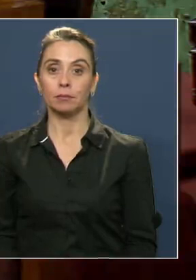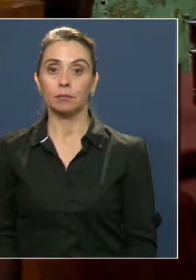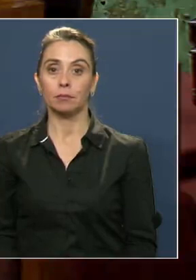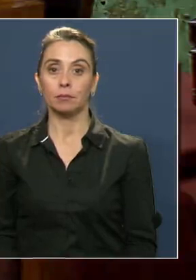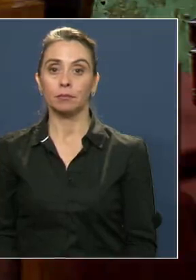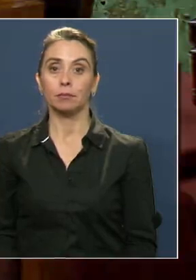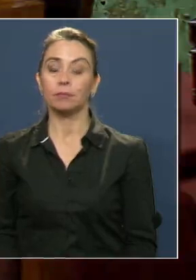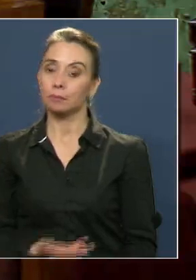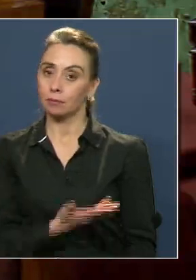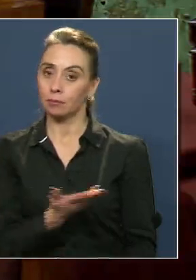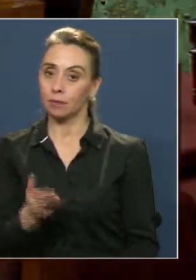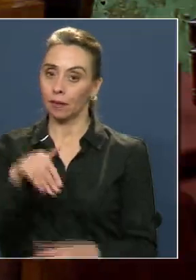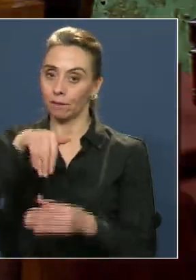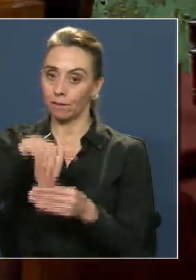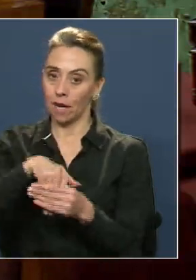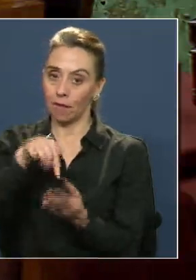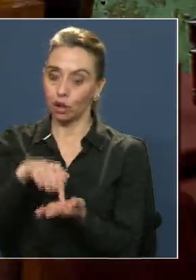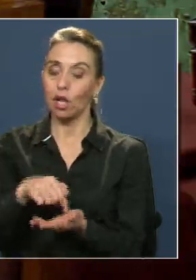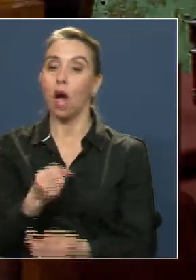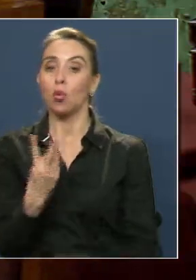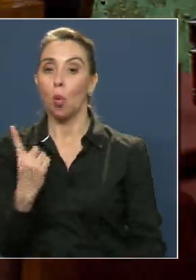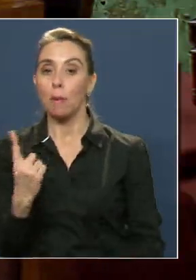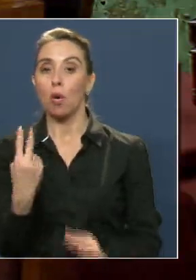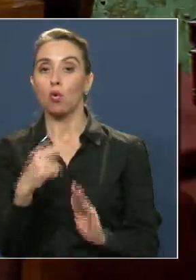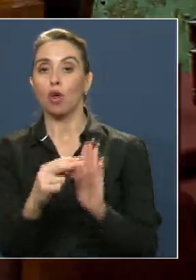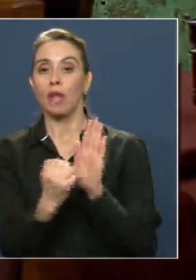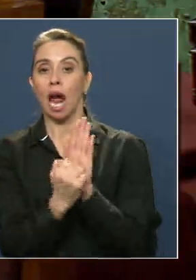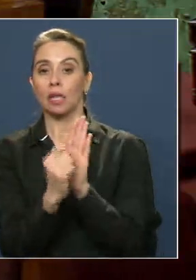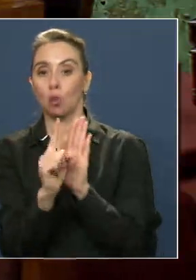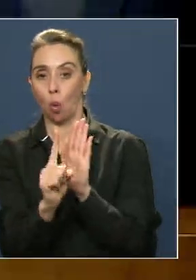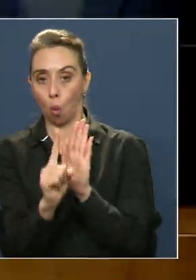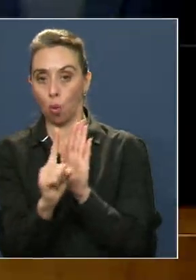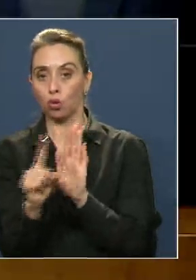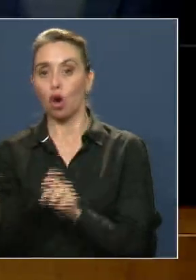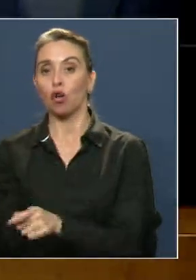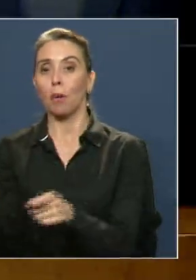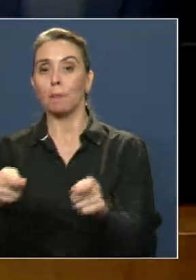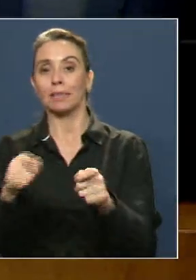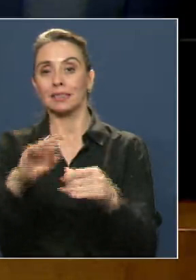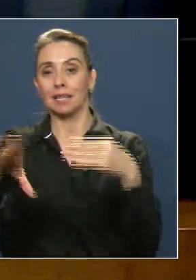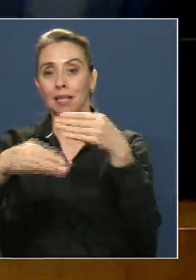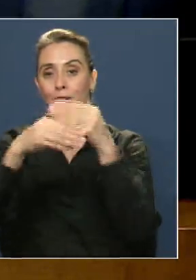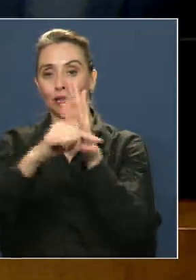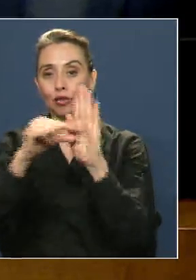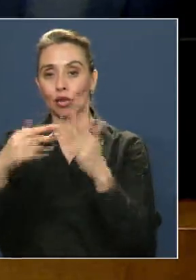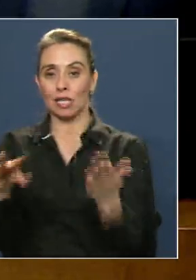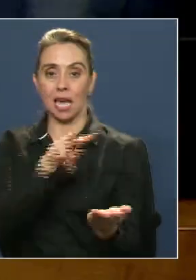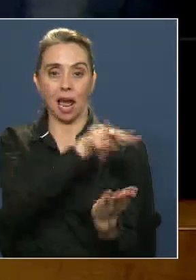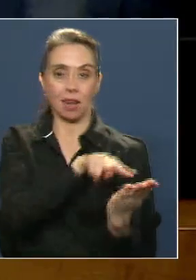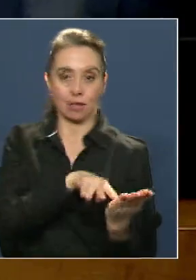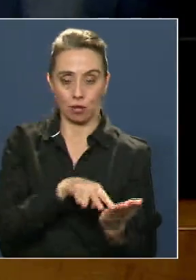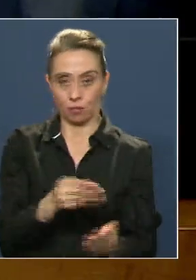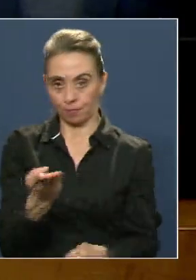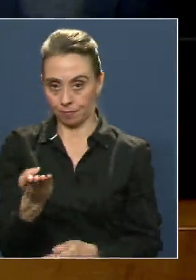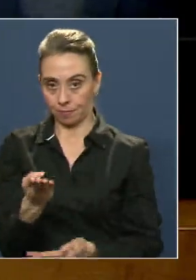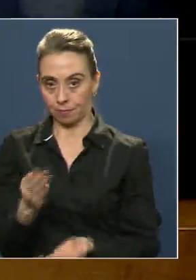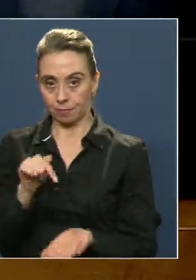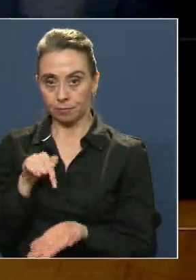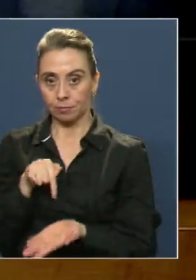En votación, el numeral 1 del artículo 1 con la indicación precedente. En votación.